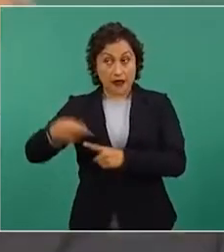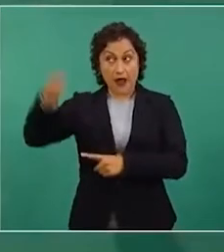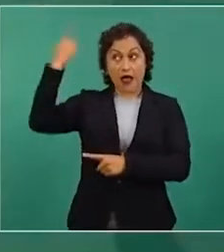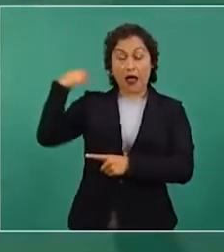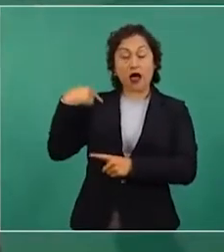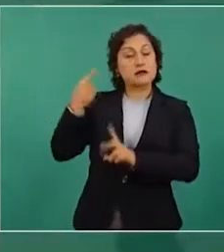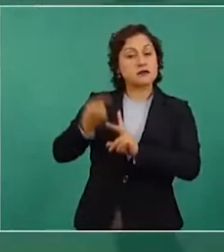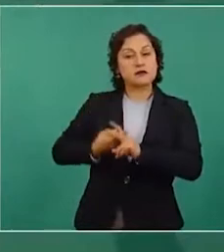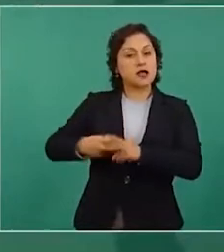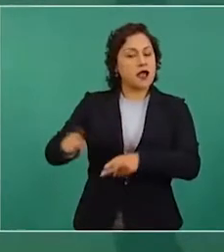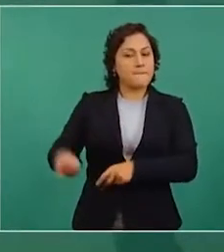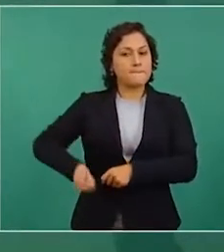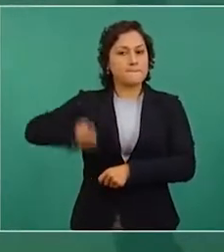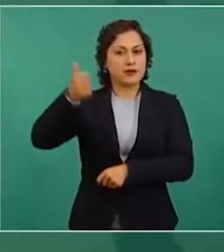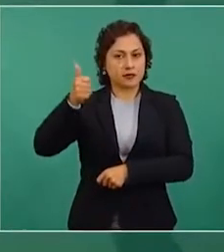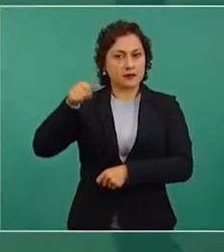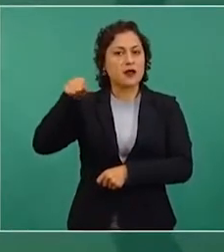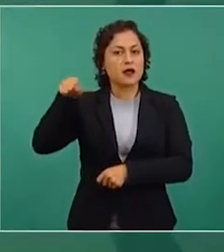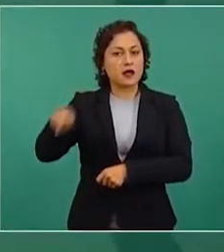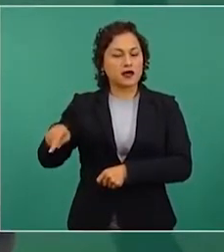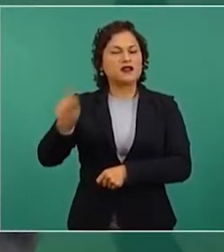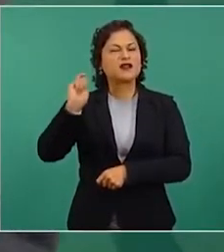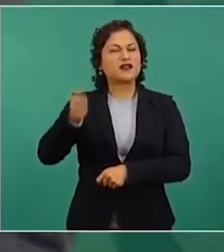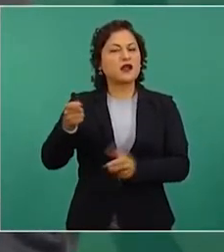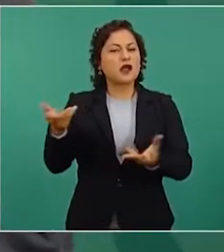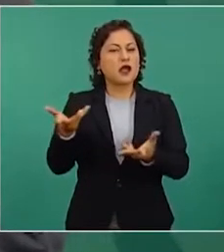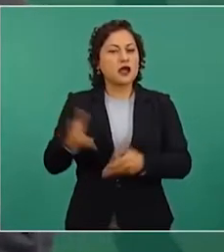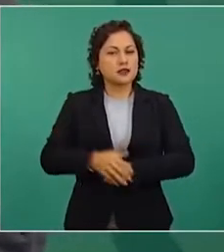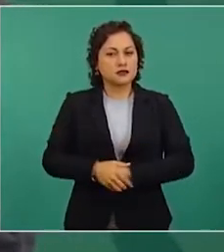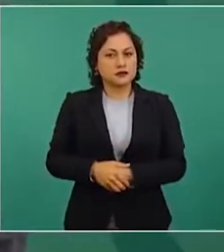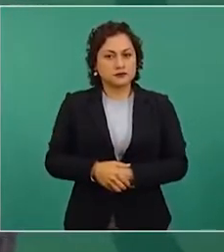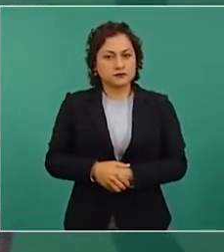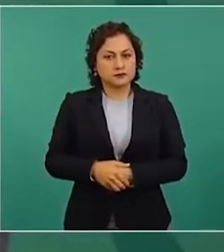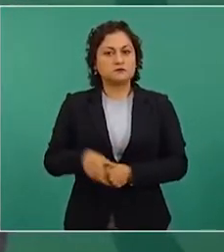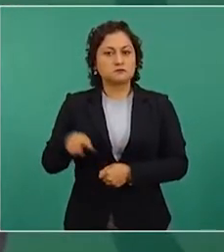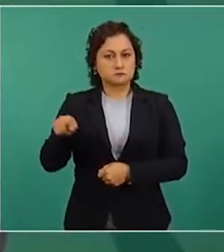poner bajo reserva,